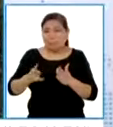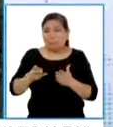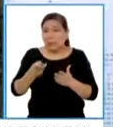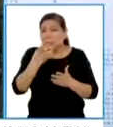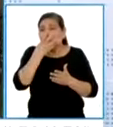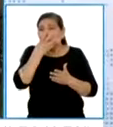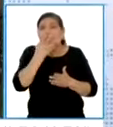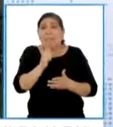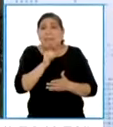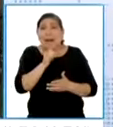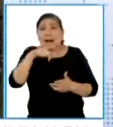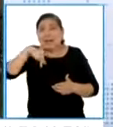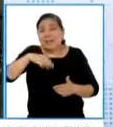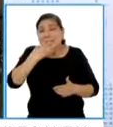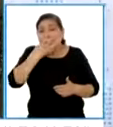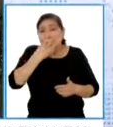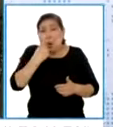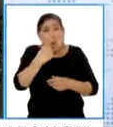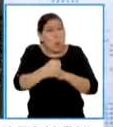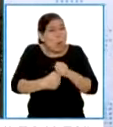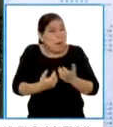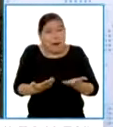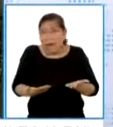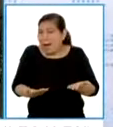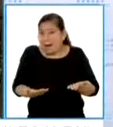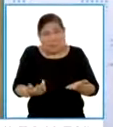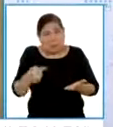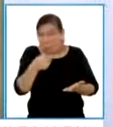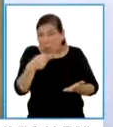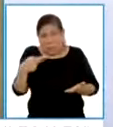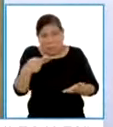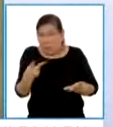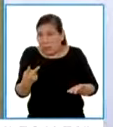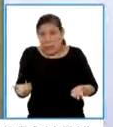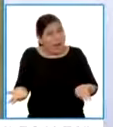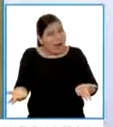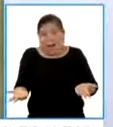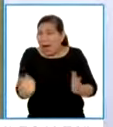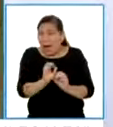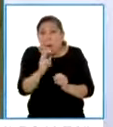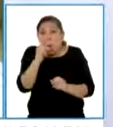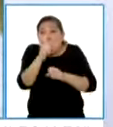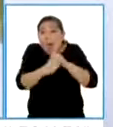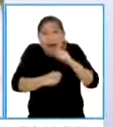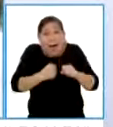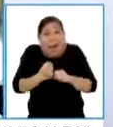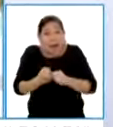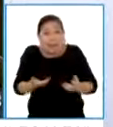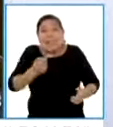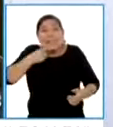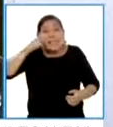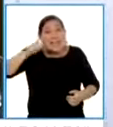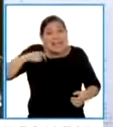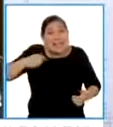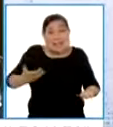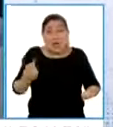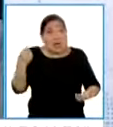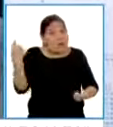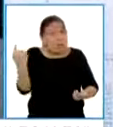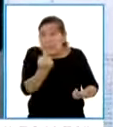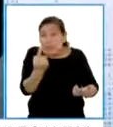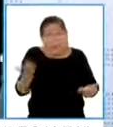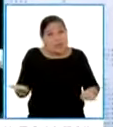de oxígeno. Ha pasado un año, no ha pasado una semana, 2 semanas, 3 meses, no, ha pasado un año. Entonces la tarea no es